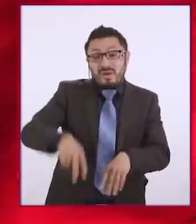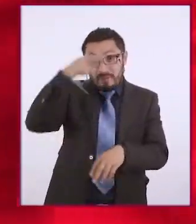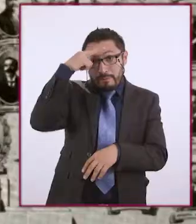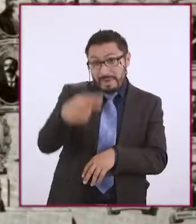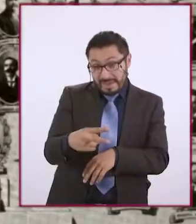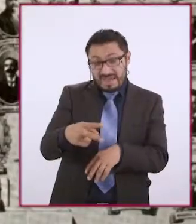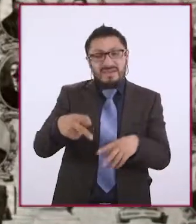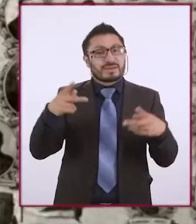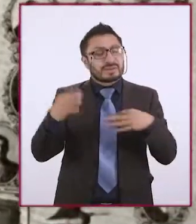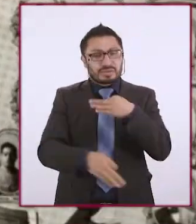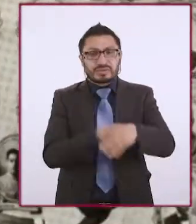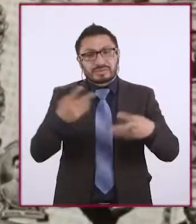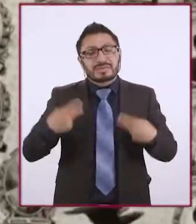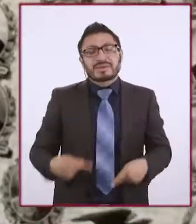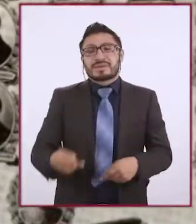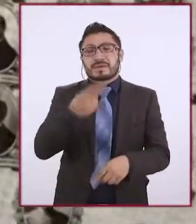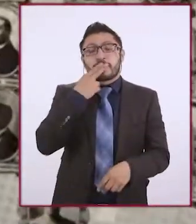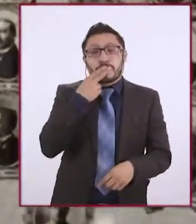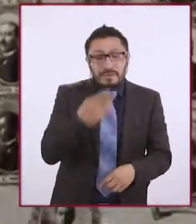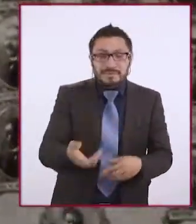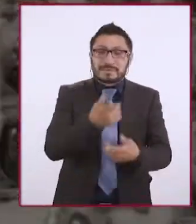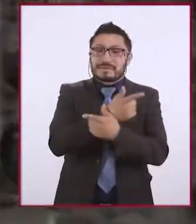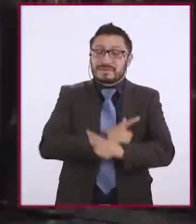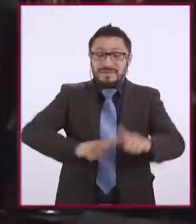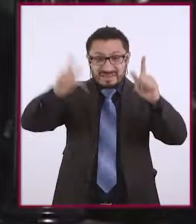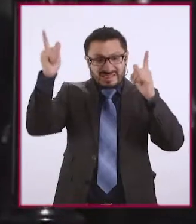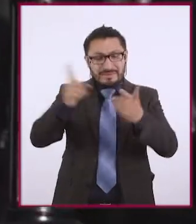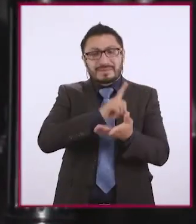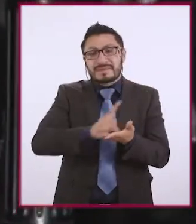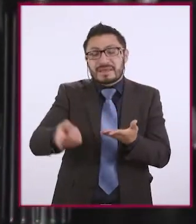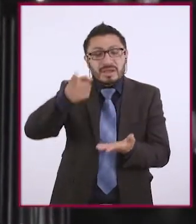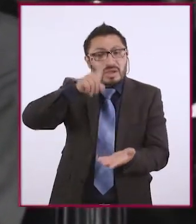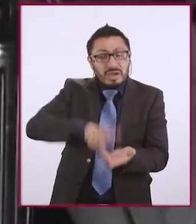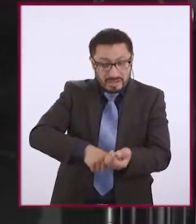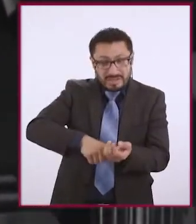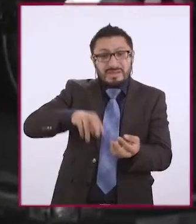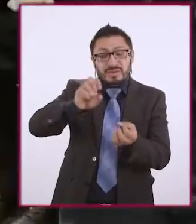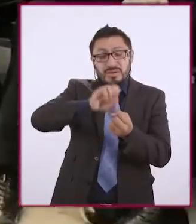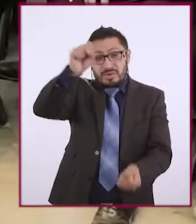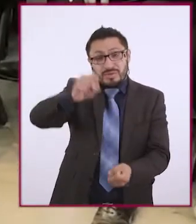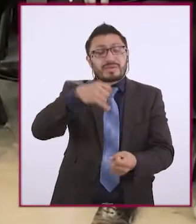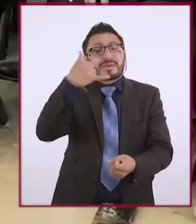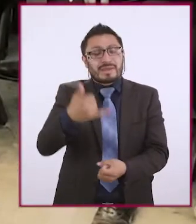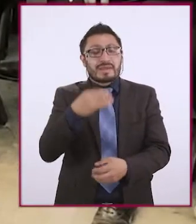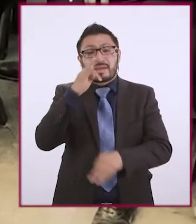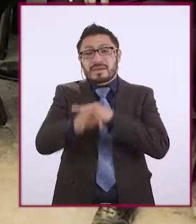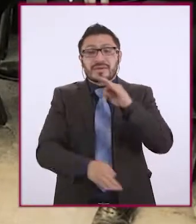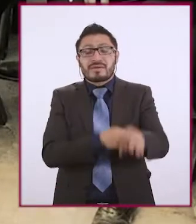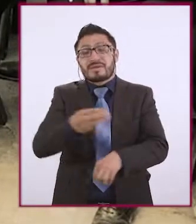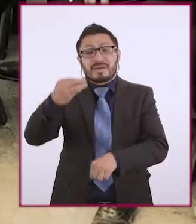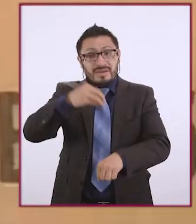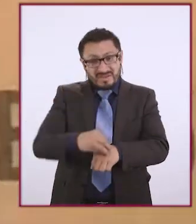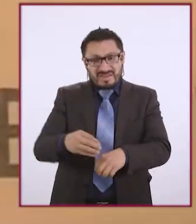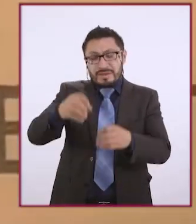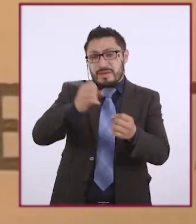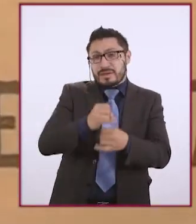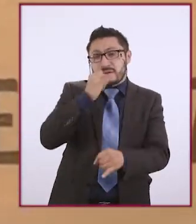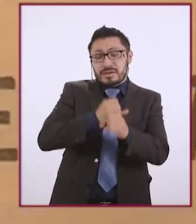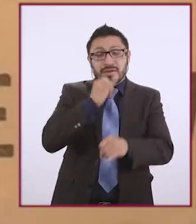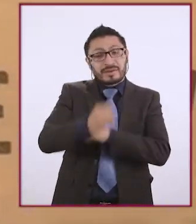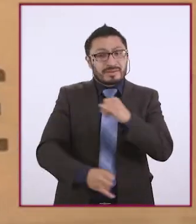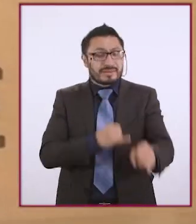personas gozarán de los derechos humanos reconocidos en esta Constitución y en los tratados internacionales de los que el